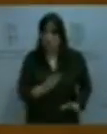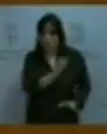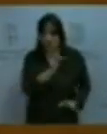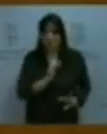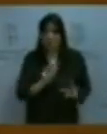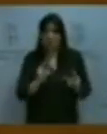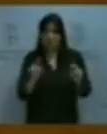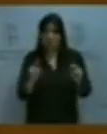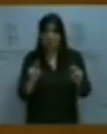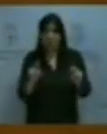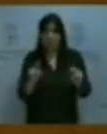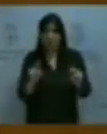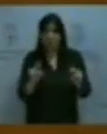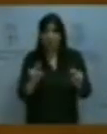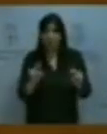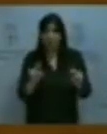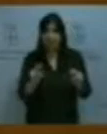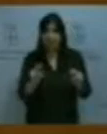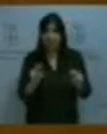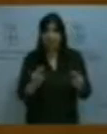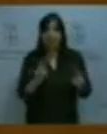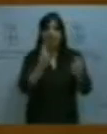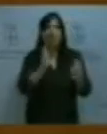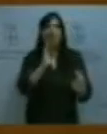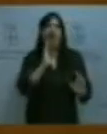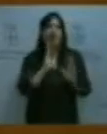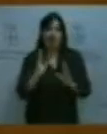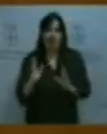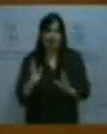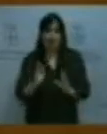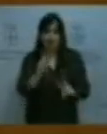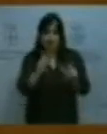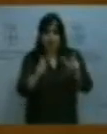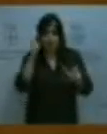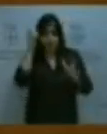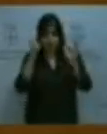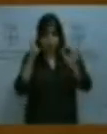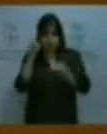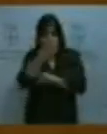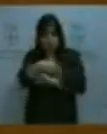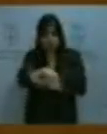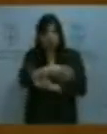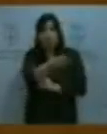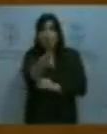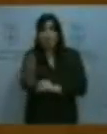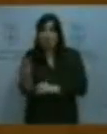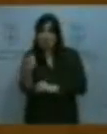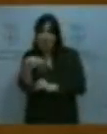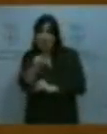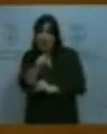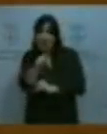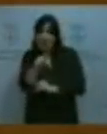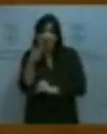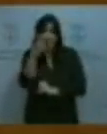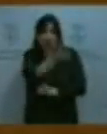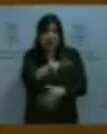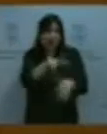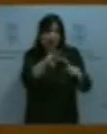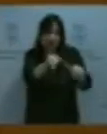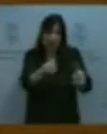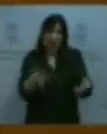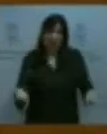tema de los daños. Muchos ganaderos ya ni dan parte de los daños que sufren por parte del